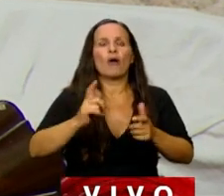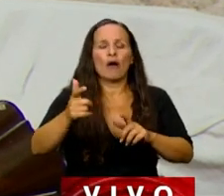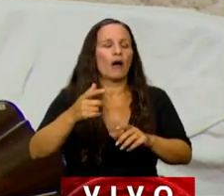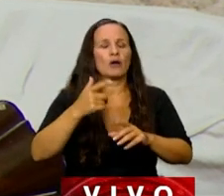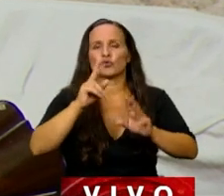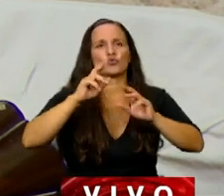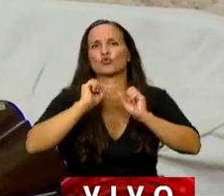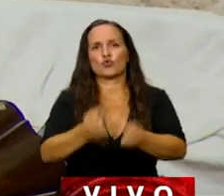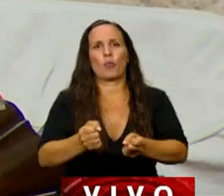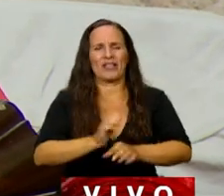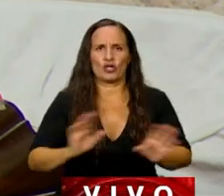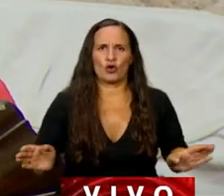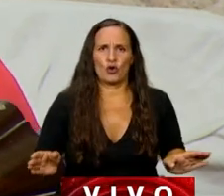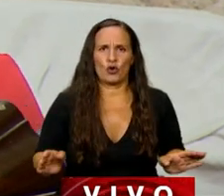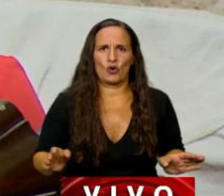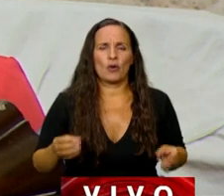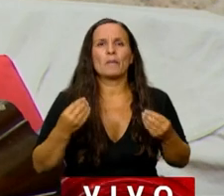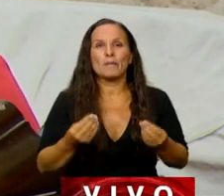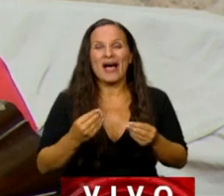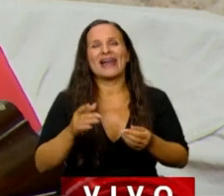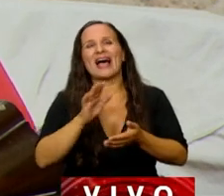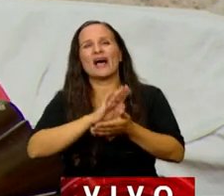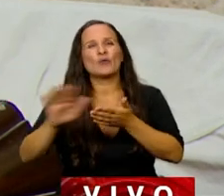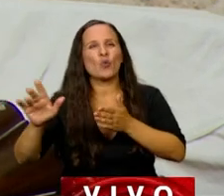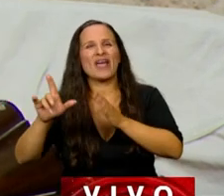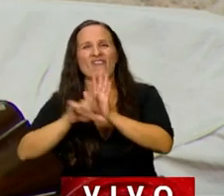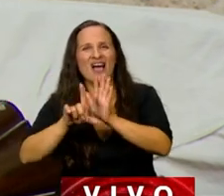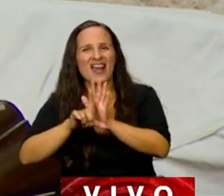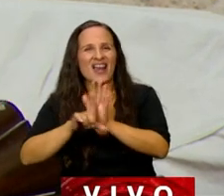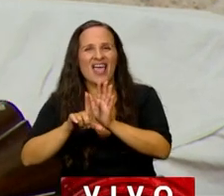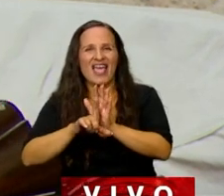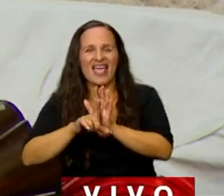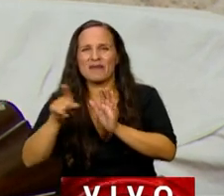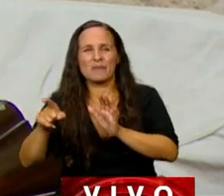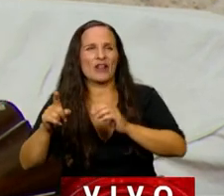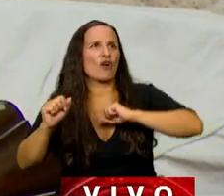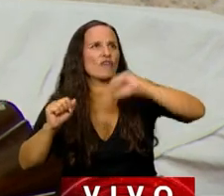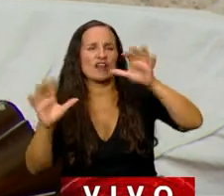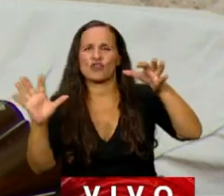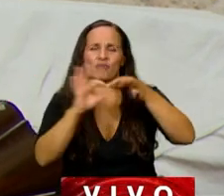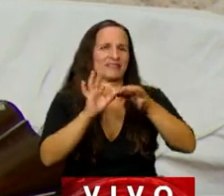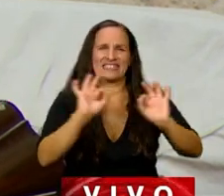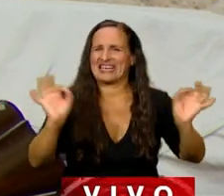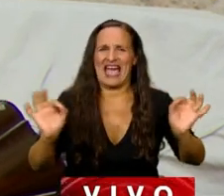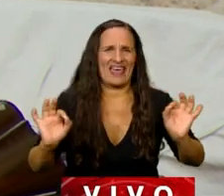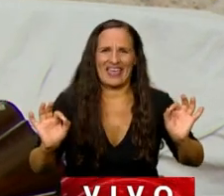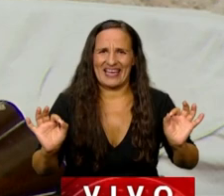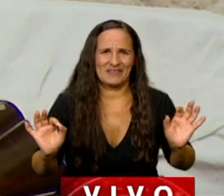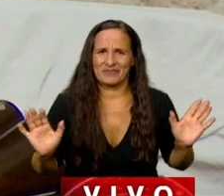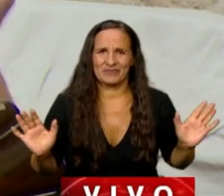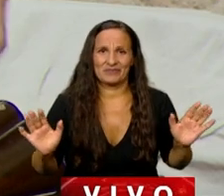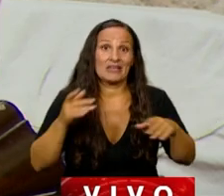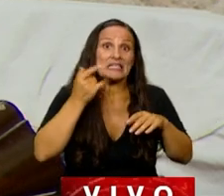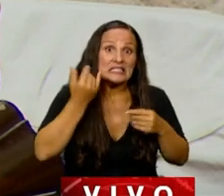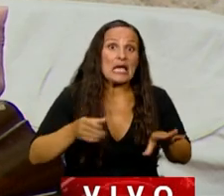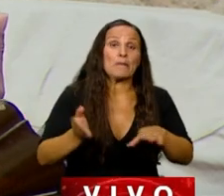luego meter una nueva movilidad totalmente desenganchada de la inflación. Vino a completar una tarea